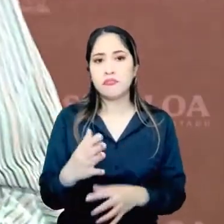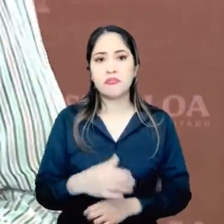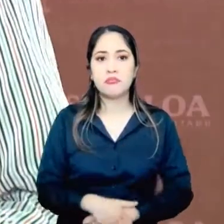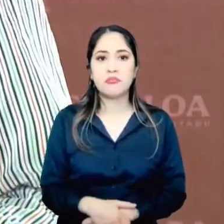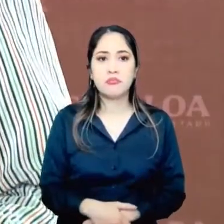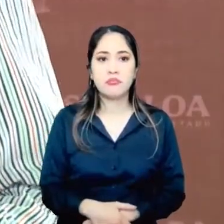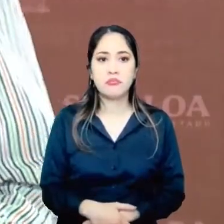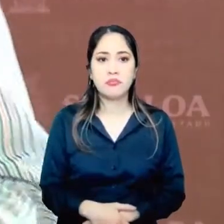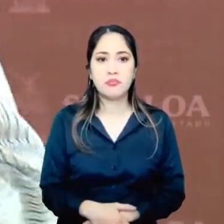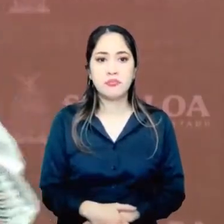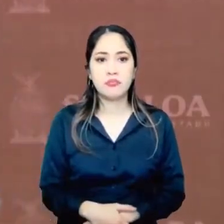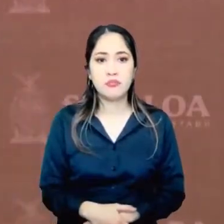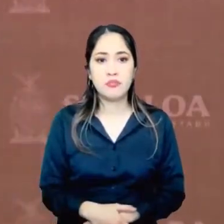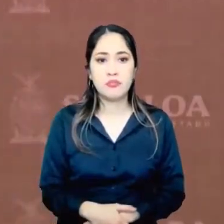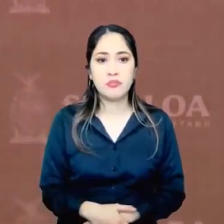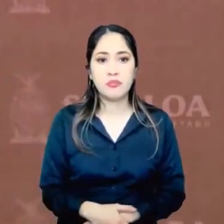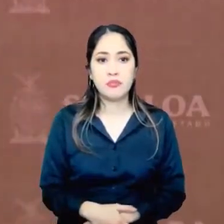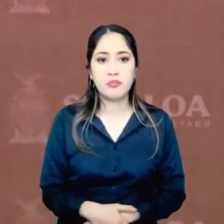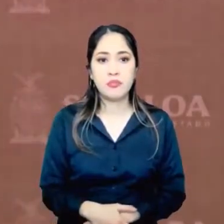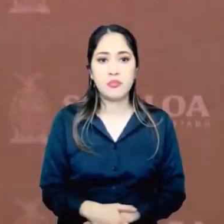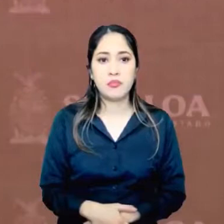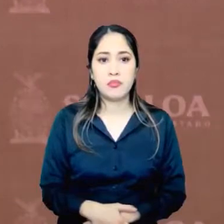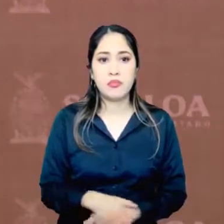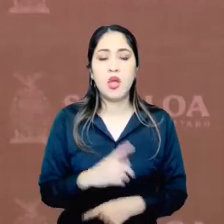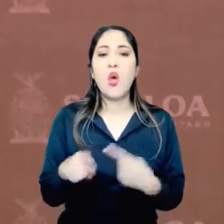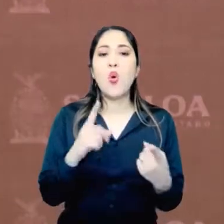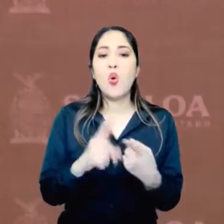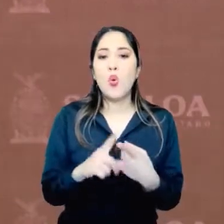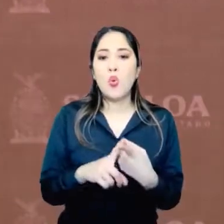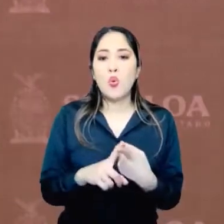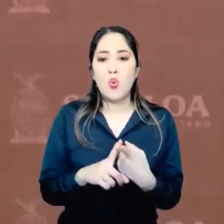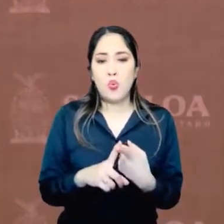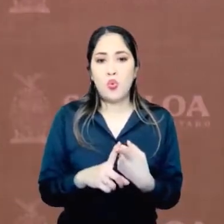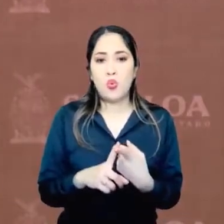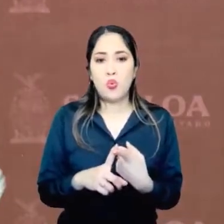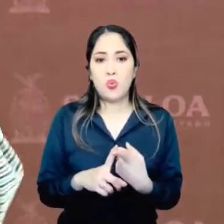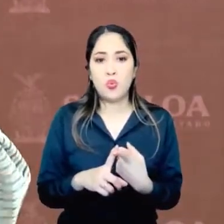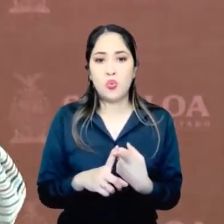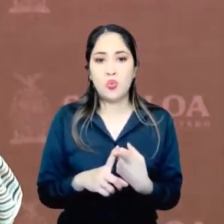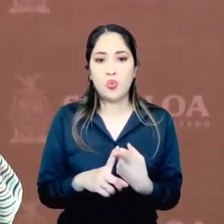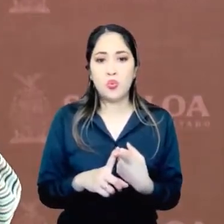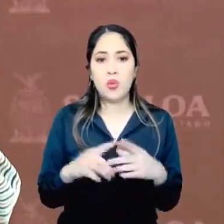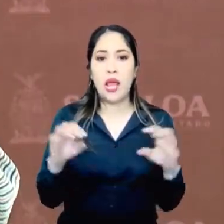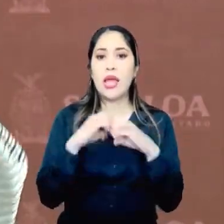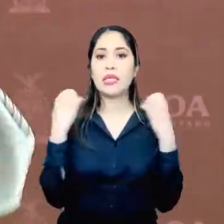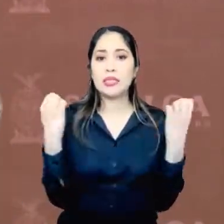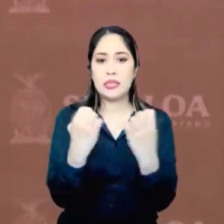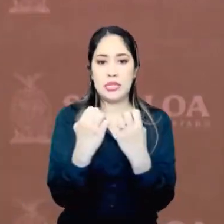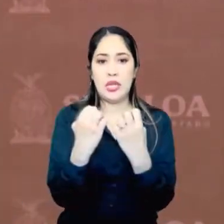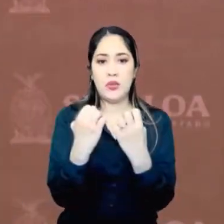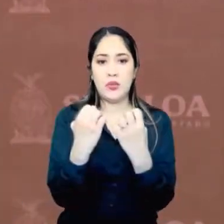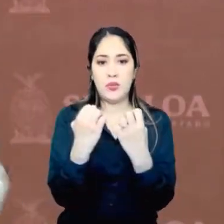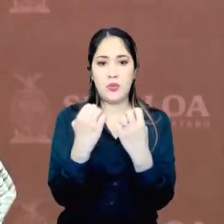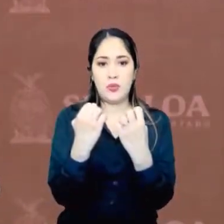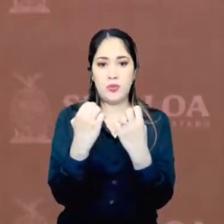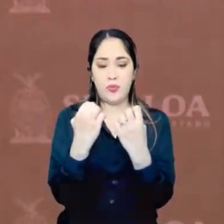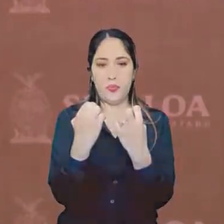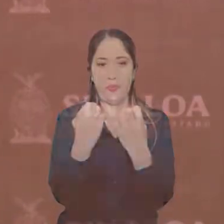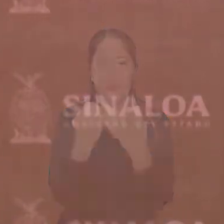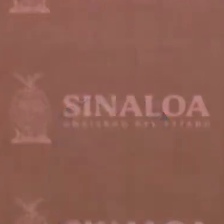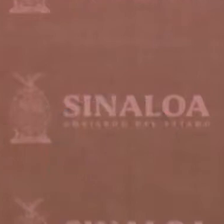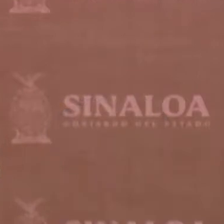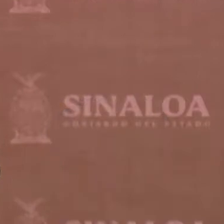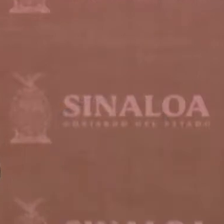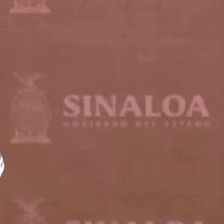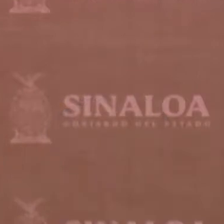Bueno, número uno, el tema de estadios. Ya se los comenté la semanera pasada.